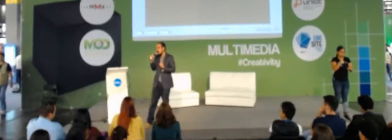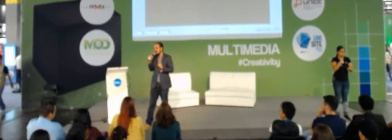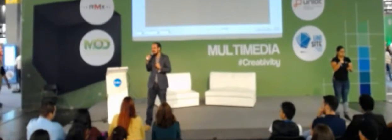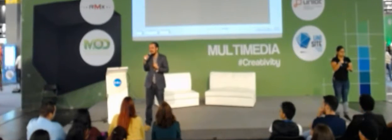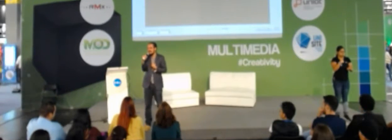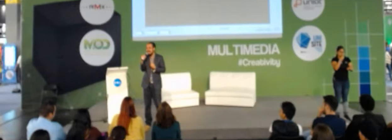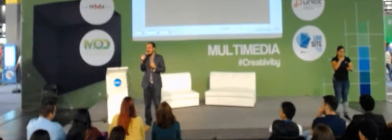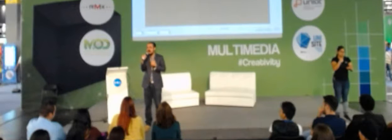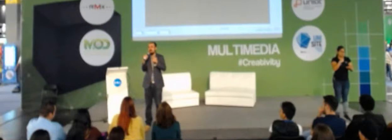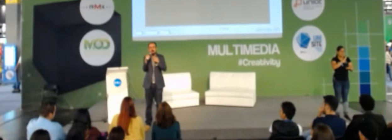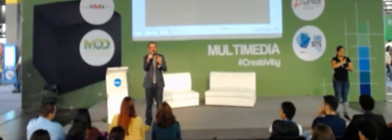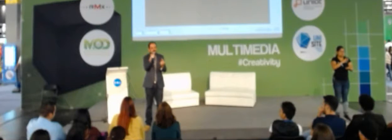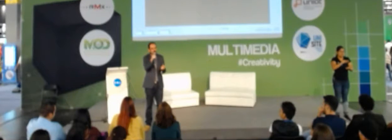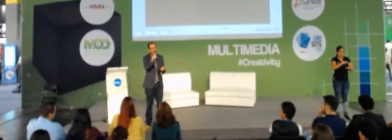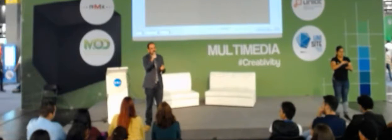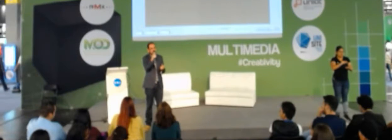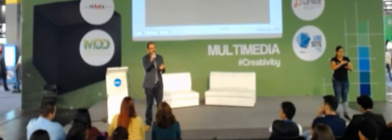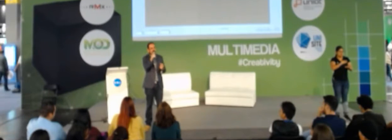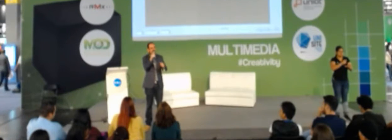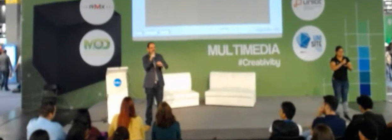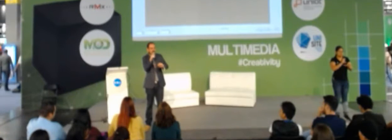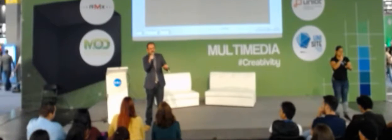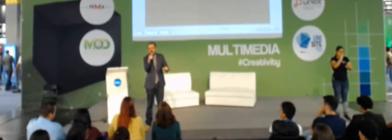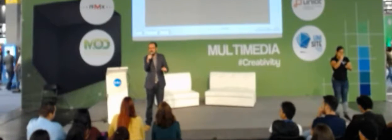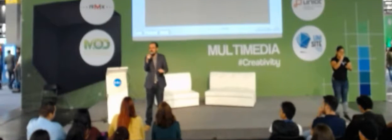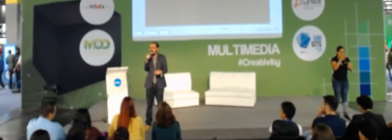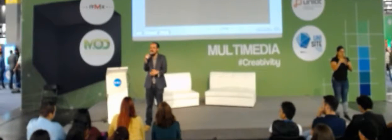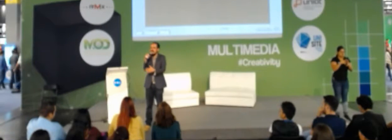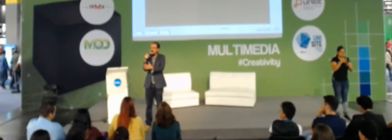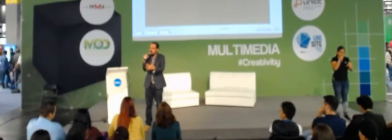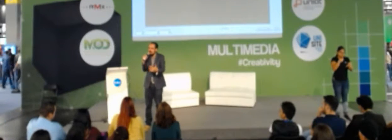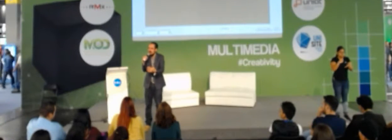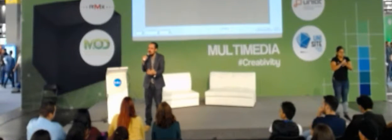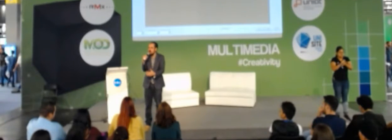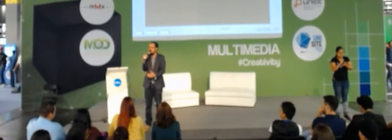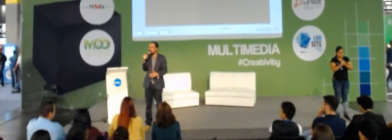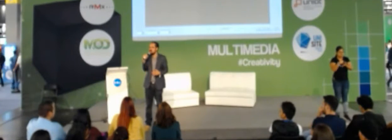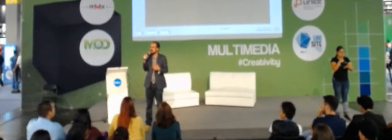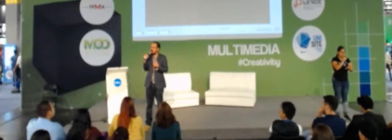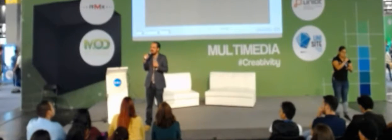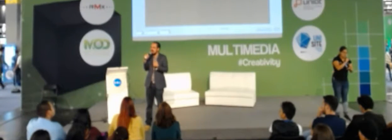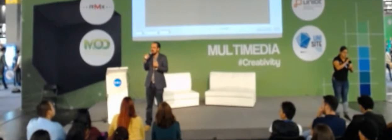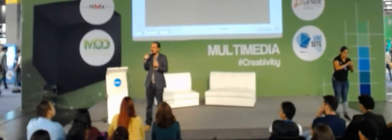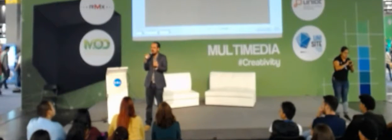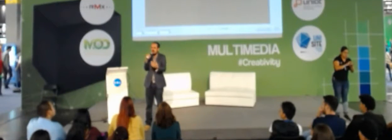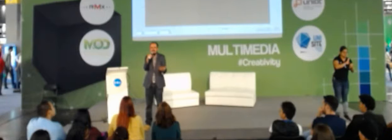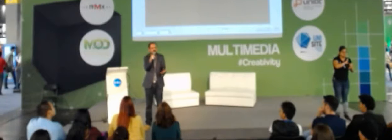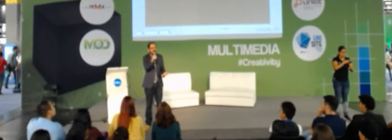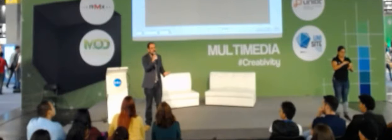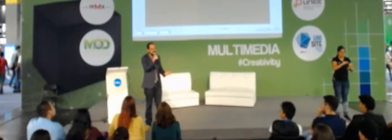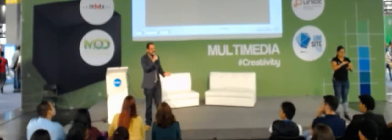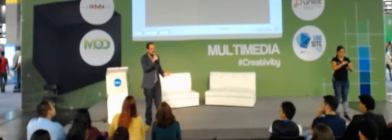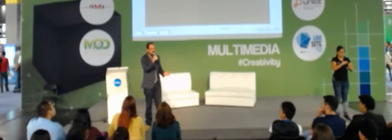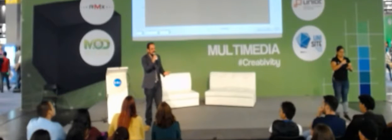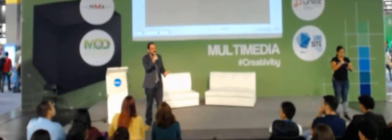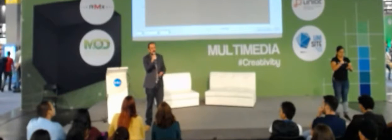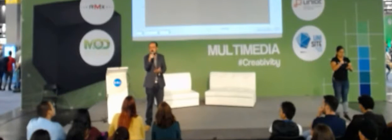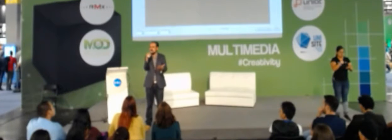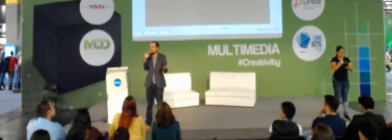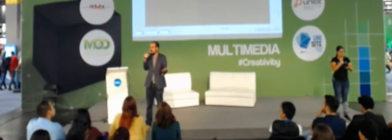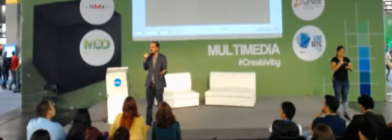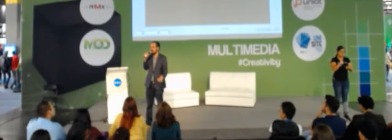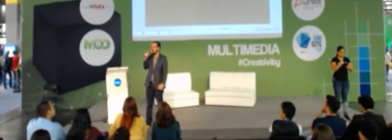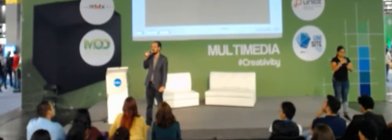español, verbalizo un poco español, escribo español, leo español, o sea, me puedo desenvolver fácilmente con